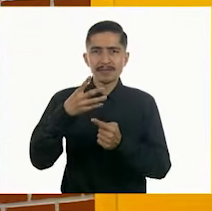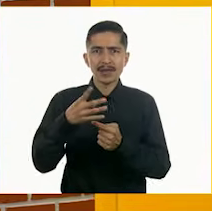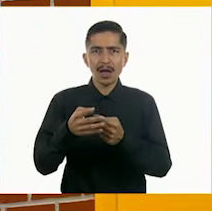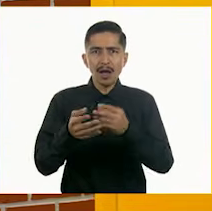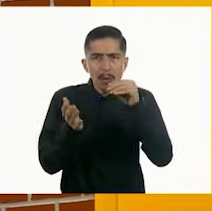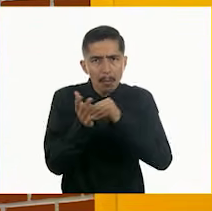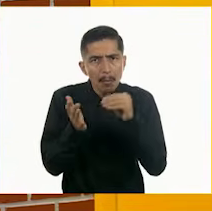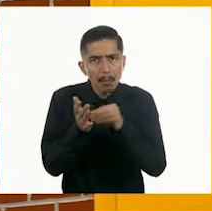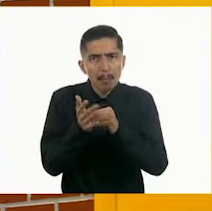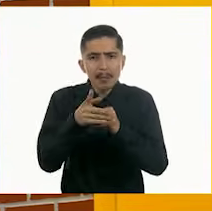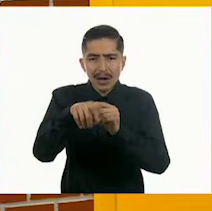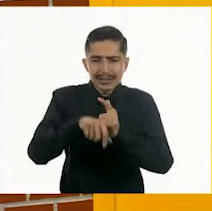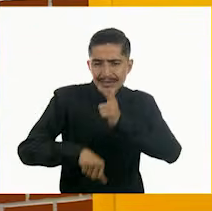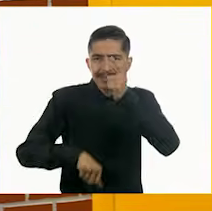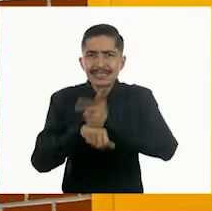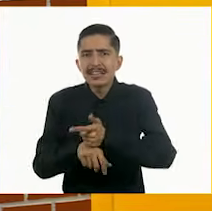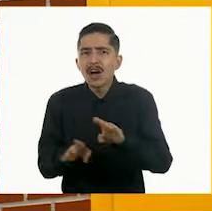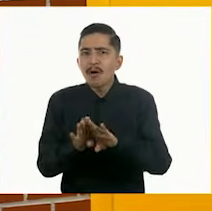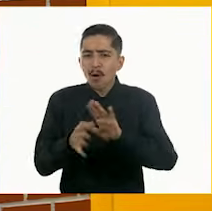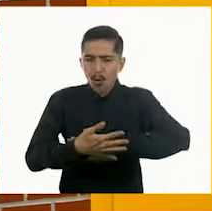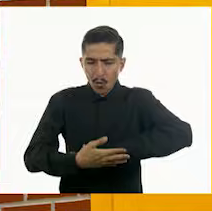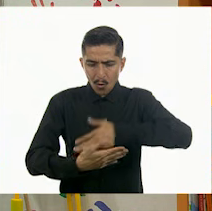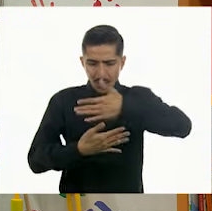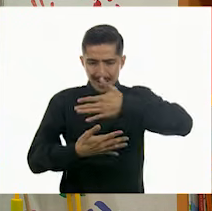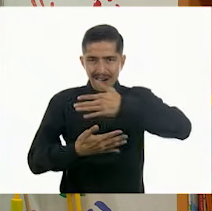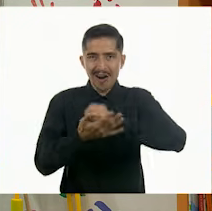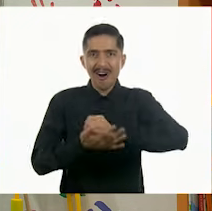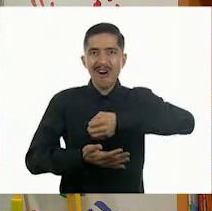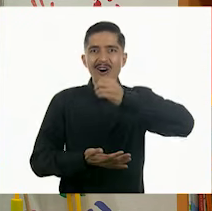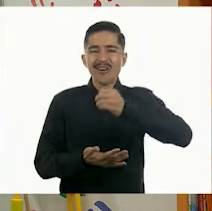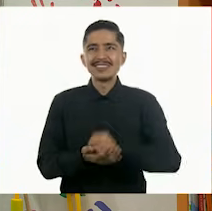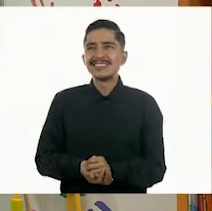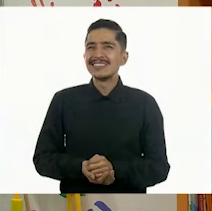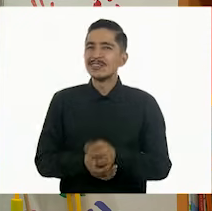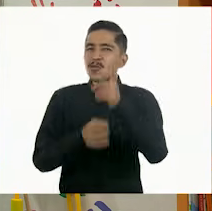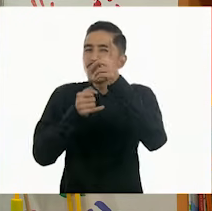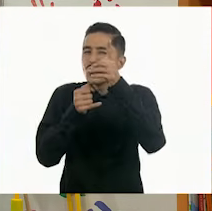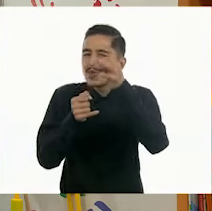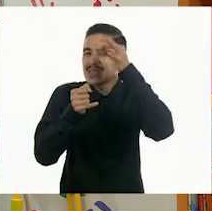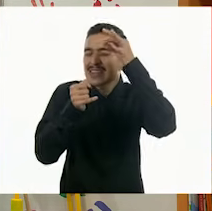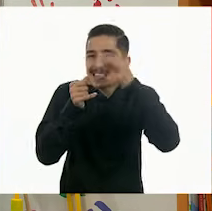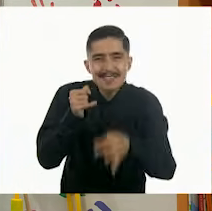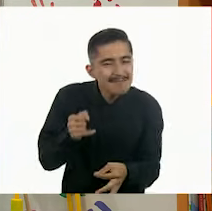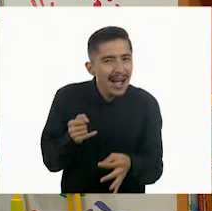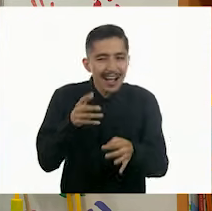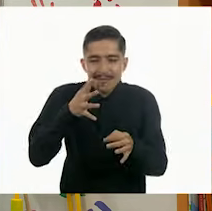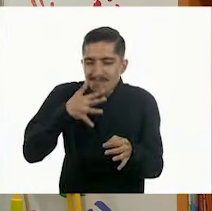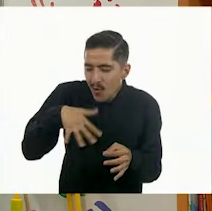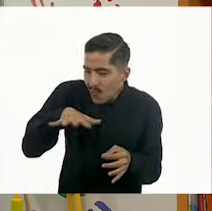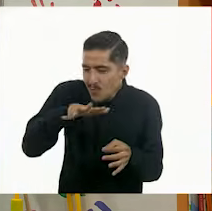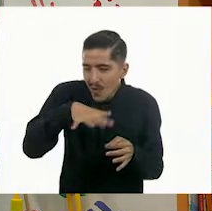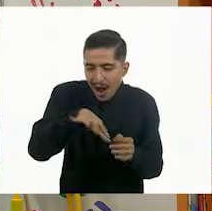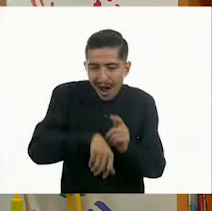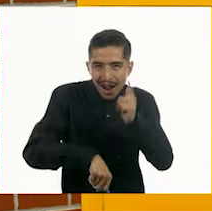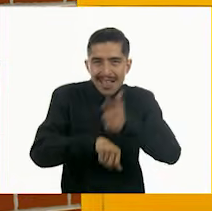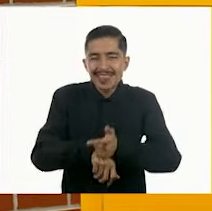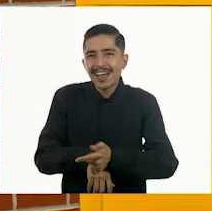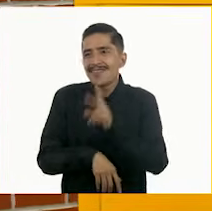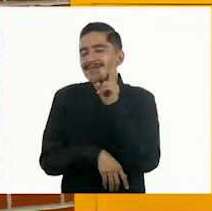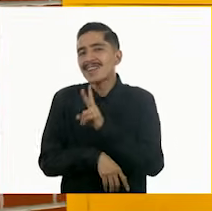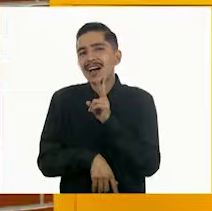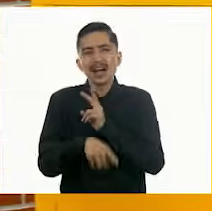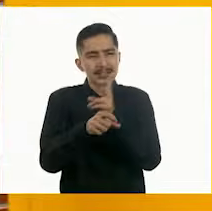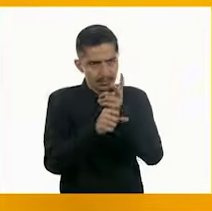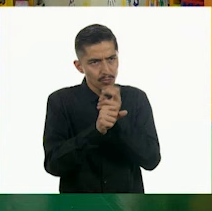encontrar el tesoro, ¿verdad? Vamos a buscar la última pista del tesoro. Perfecto. Te invito, Oscar, a que la